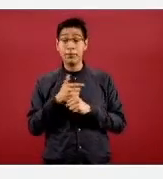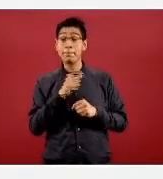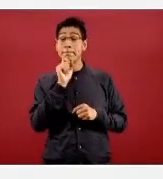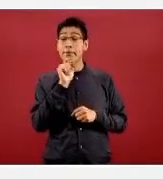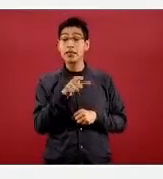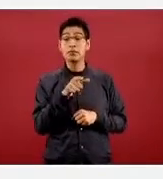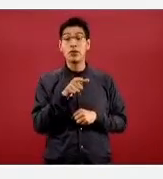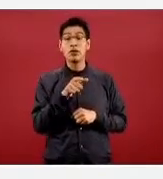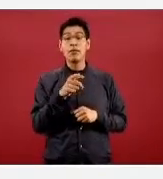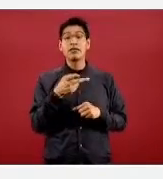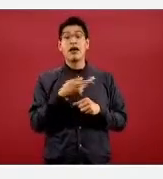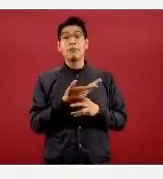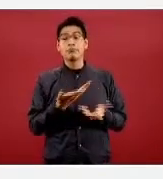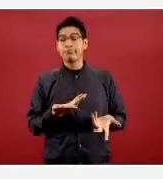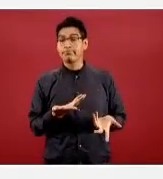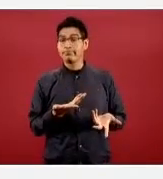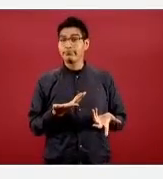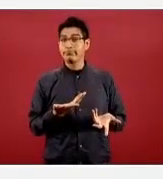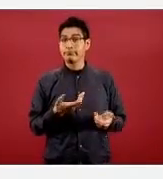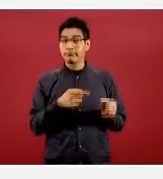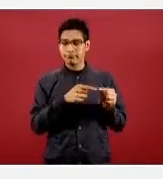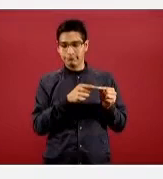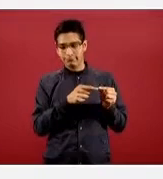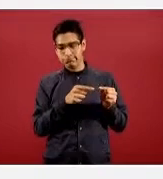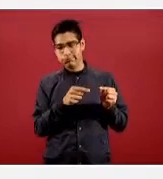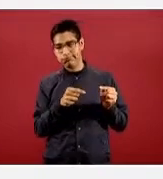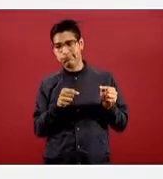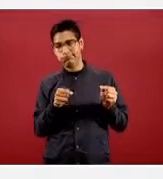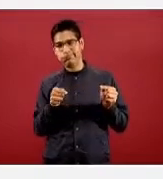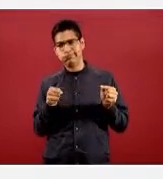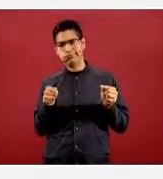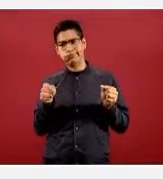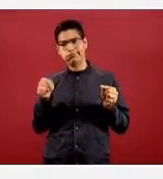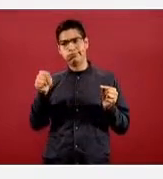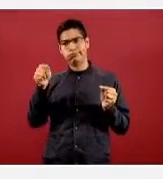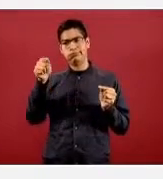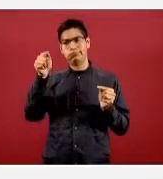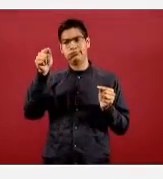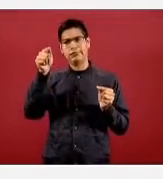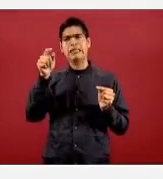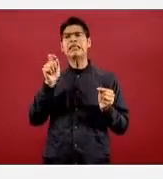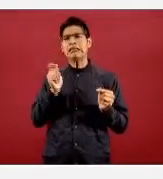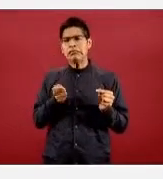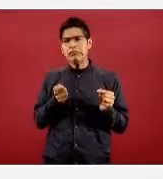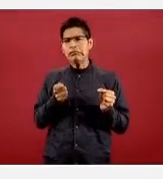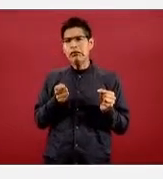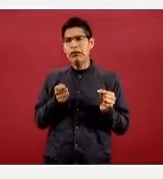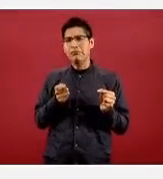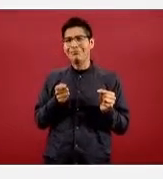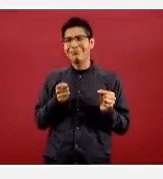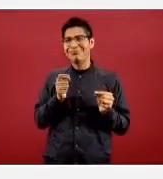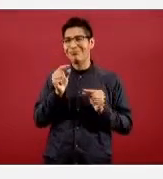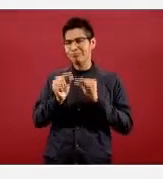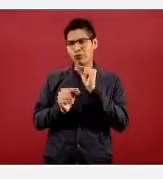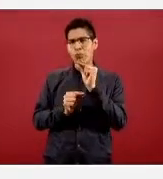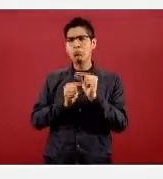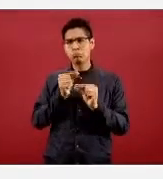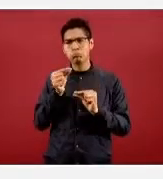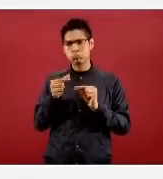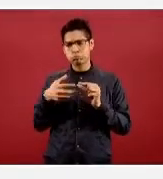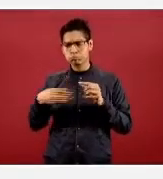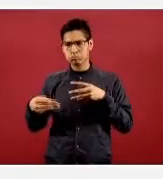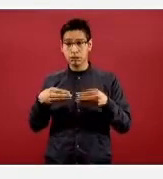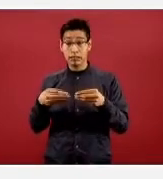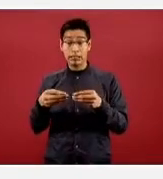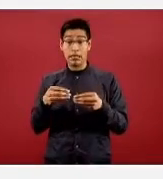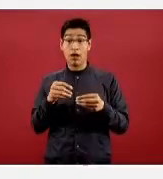guarda tanto en función de la pendiente o la aceleración de esa curva a cómo esta se ha comportado en